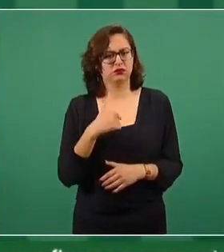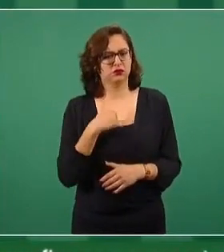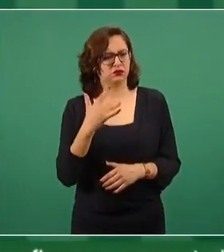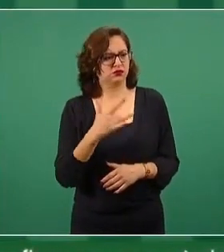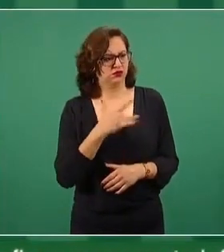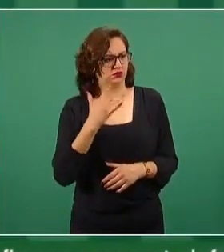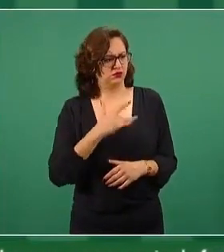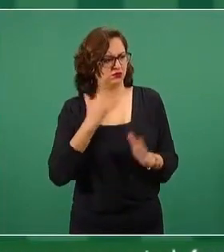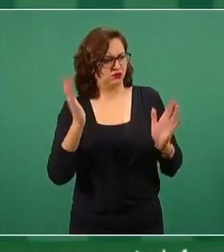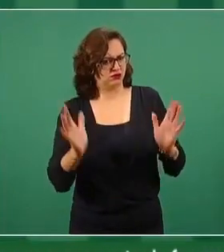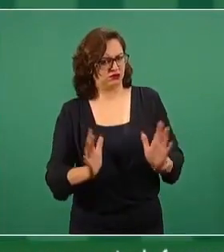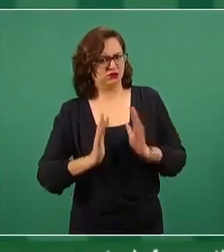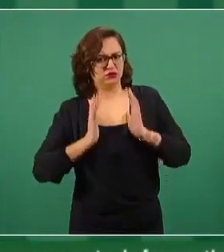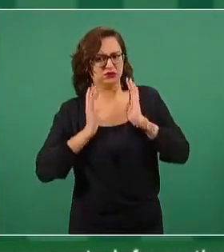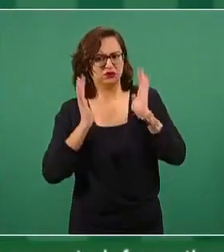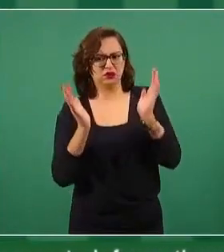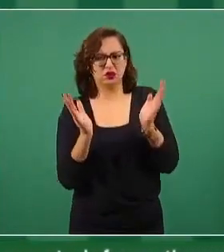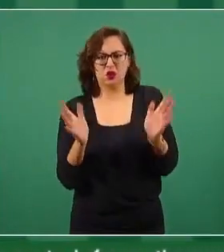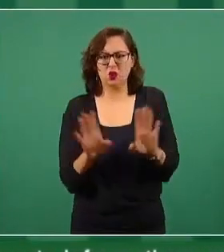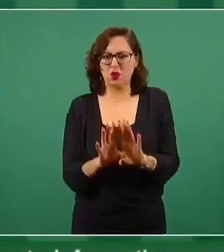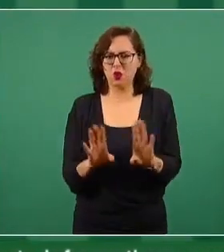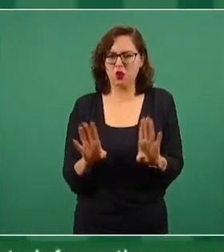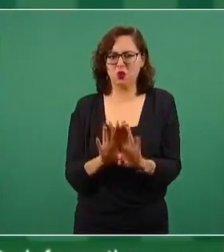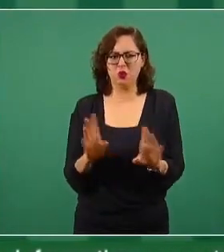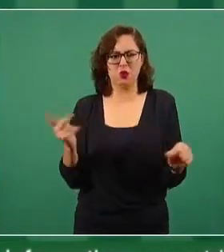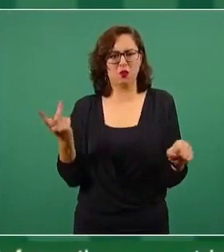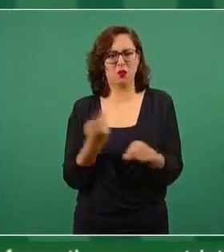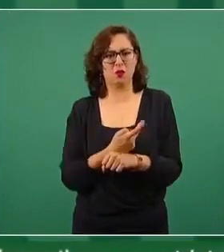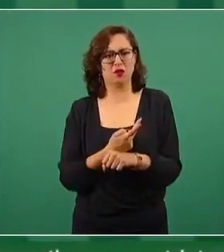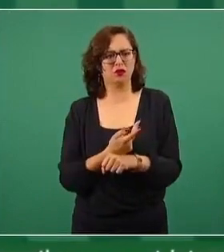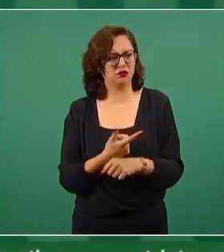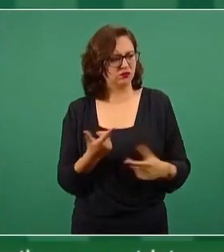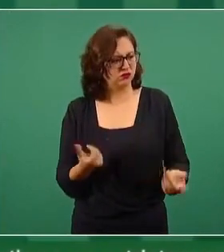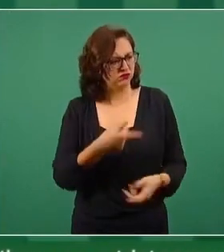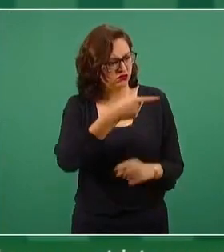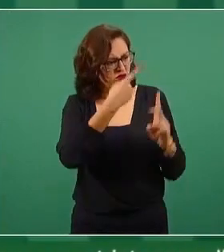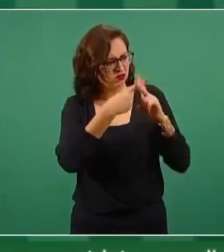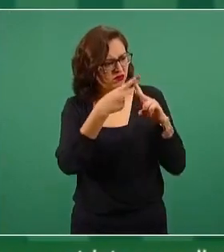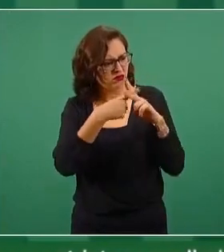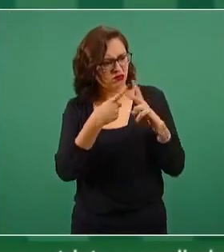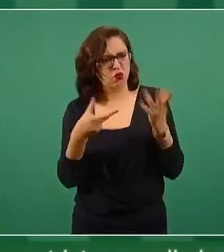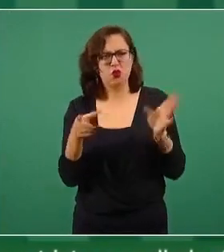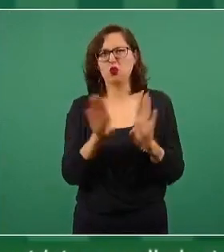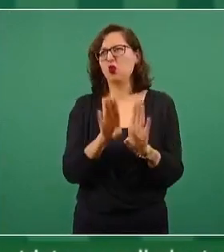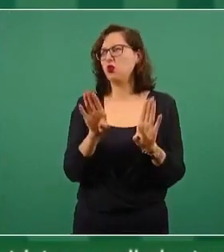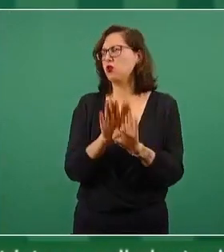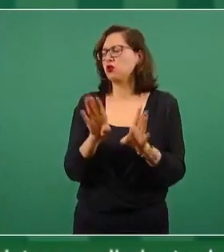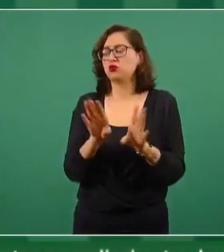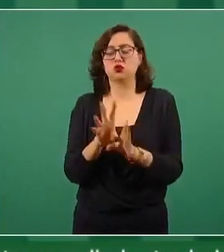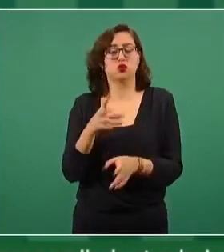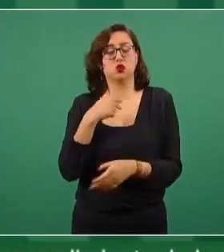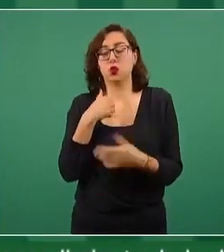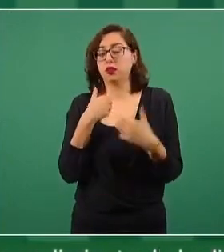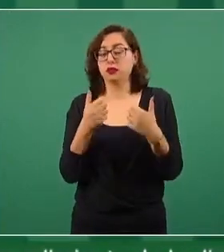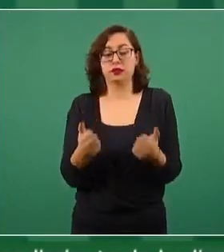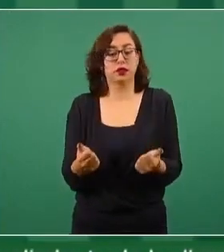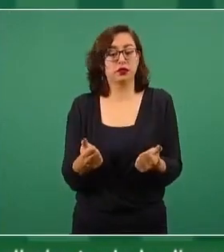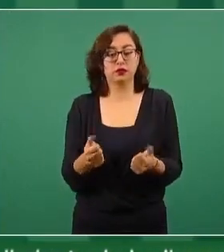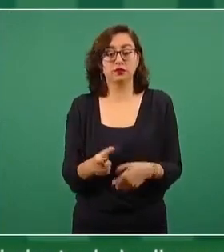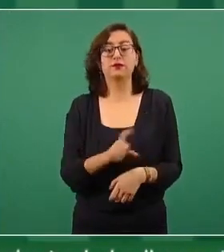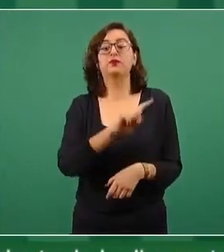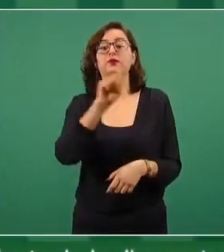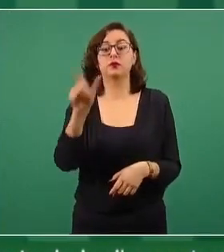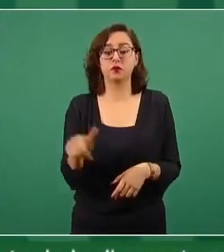no imaginé por qué llegó a esa conclusión. Luego alguien me